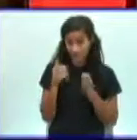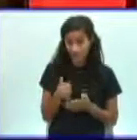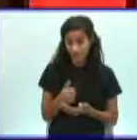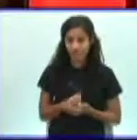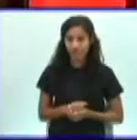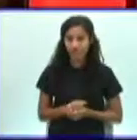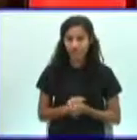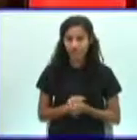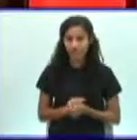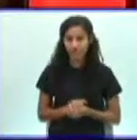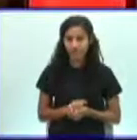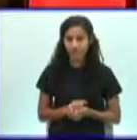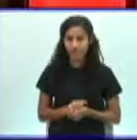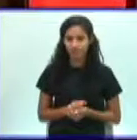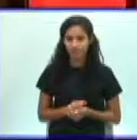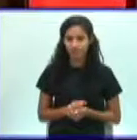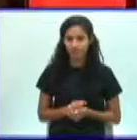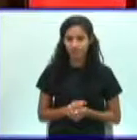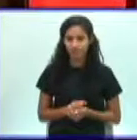atención. Observen.